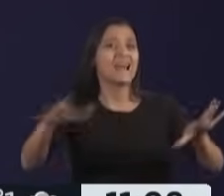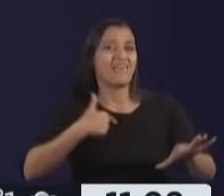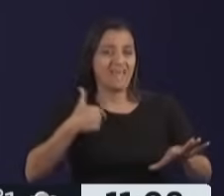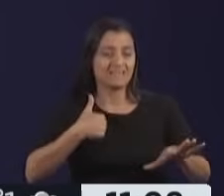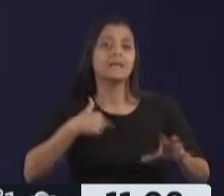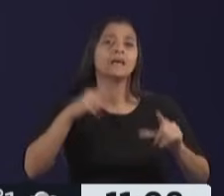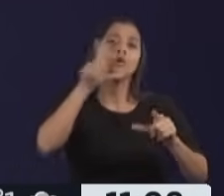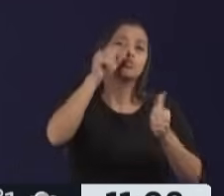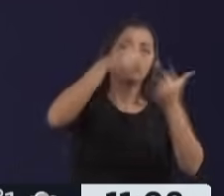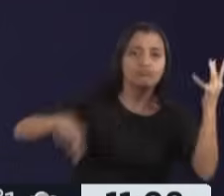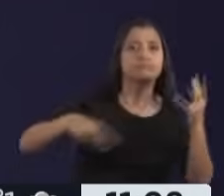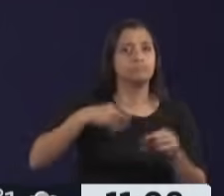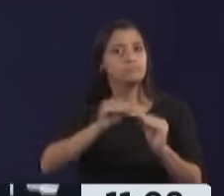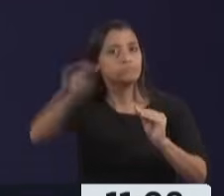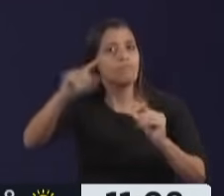sociales.